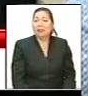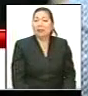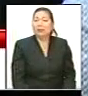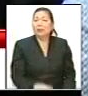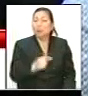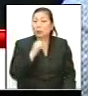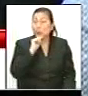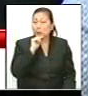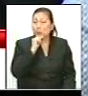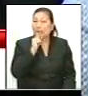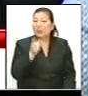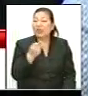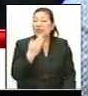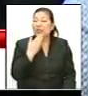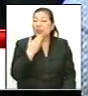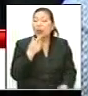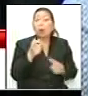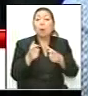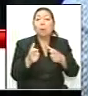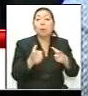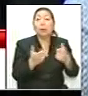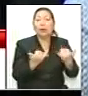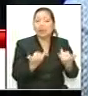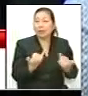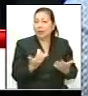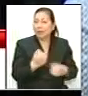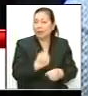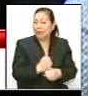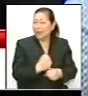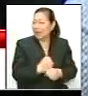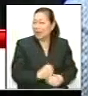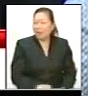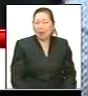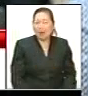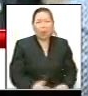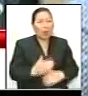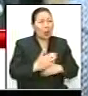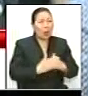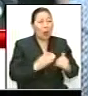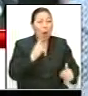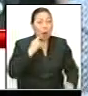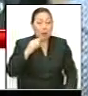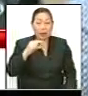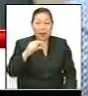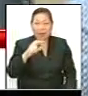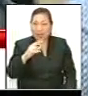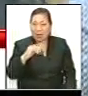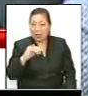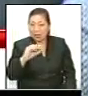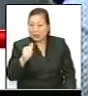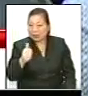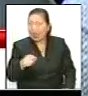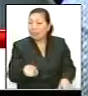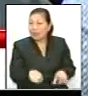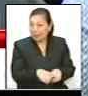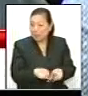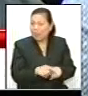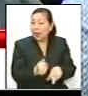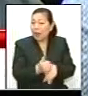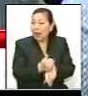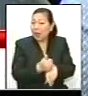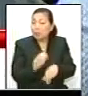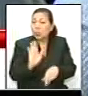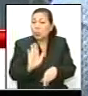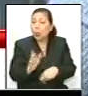esta señora era la que supervisaba este tipo de obras. Y este señor García Calderón fue también asesor